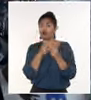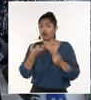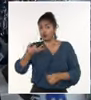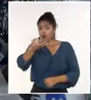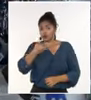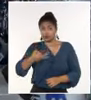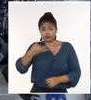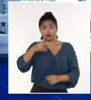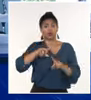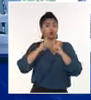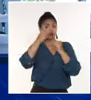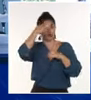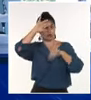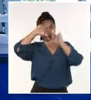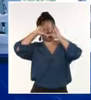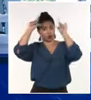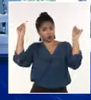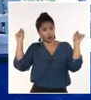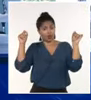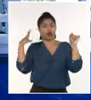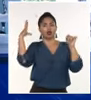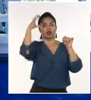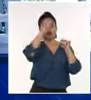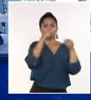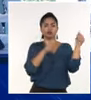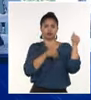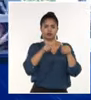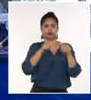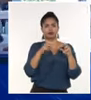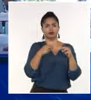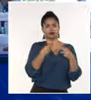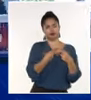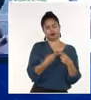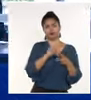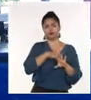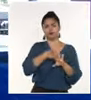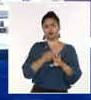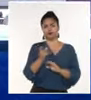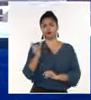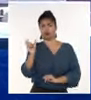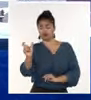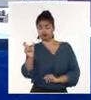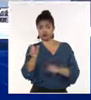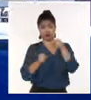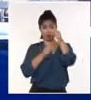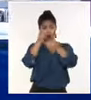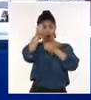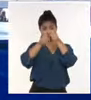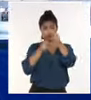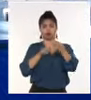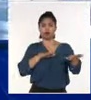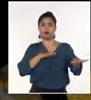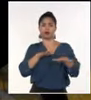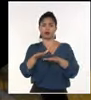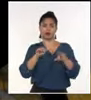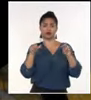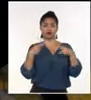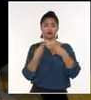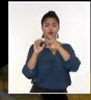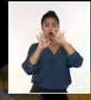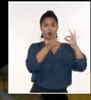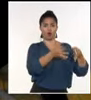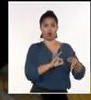Juventud en este evento. Los próximos compromisos del boxeo cubano se concentrarán en los Juegos Olímpicos, donde realizarán una base